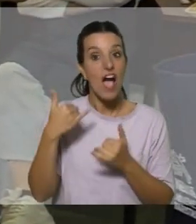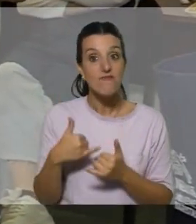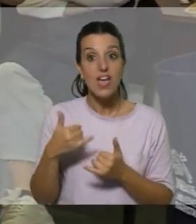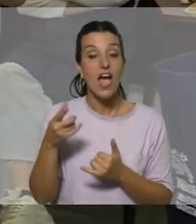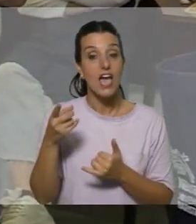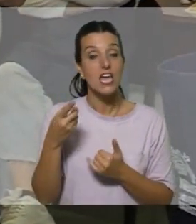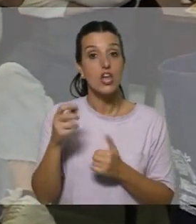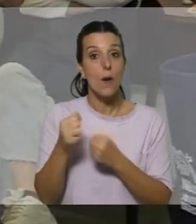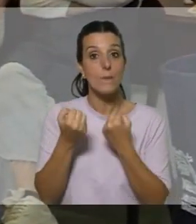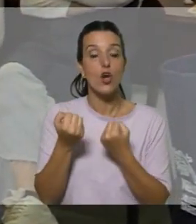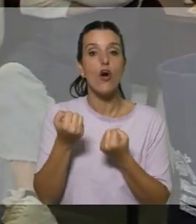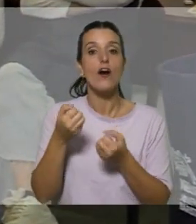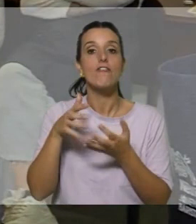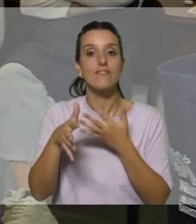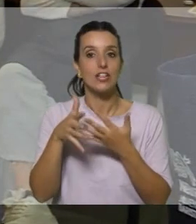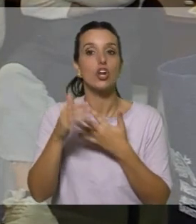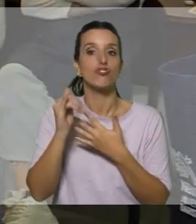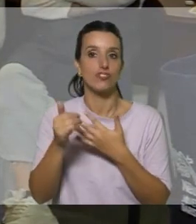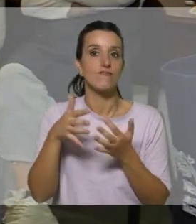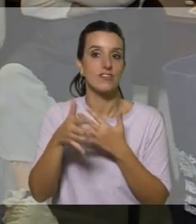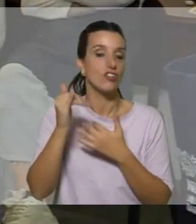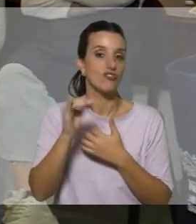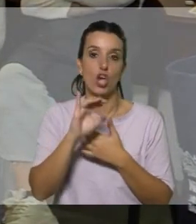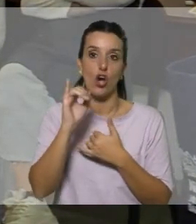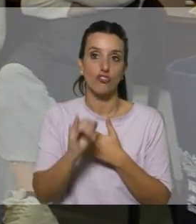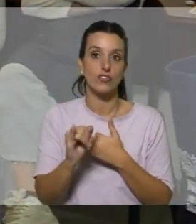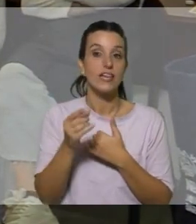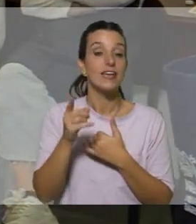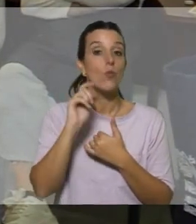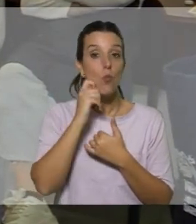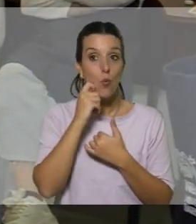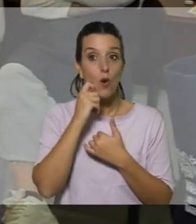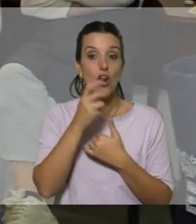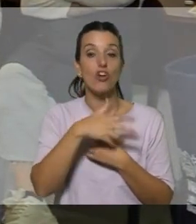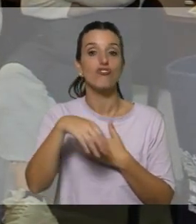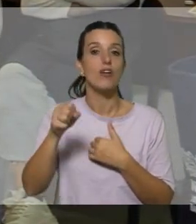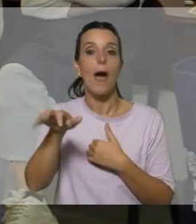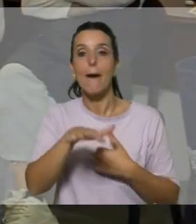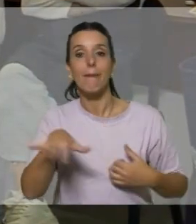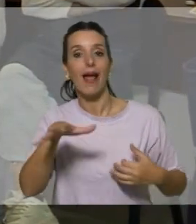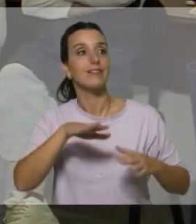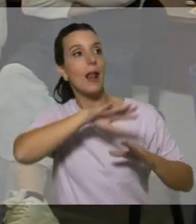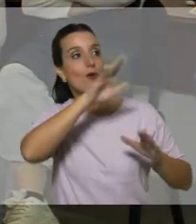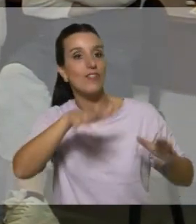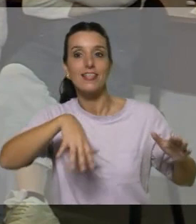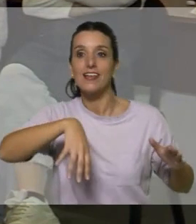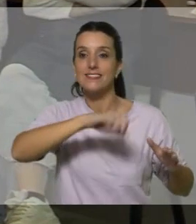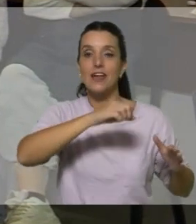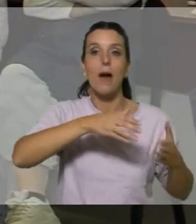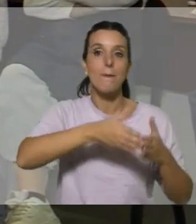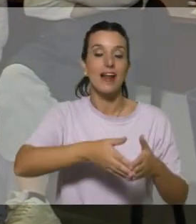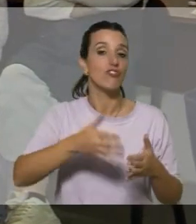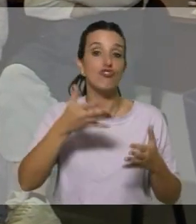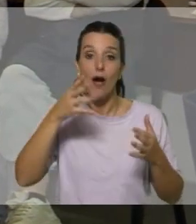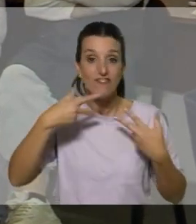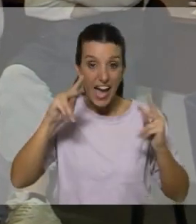recetas, es buenísimo. ¿Lleva algún filtro? Sí, claro, lleva sí o sí filtro. ¿Sabés qué bueno? Es que vos lo llevas a la plaza, lo llevas a la montaña, lo llevas a la playa. Yo no salgo de